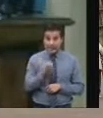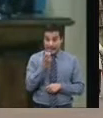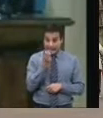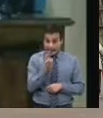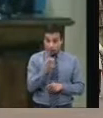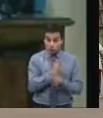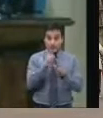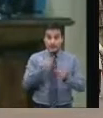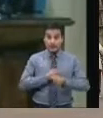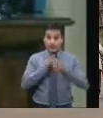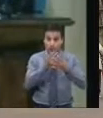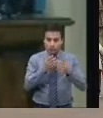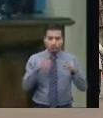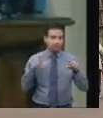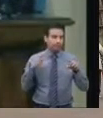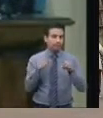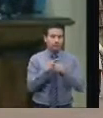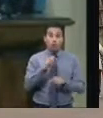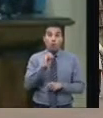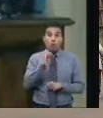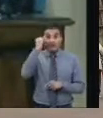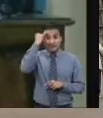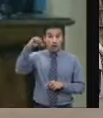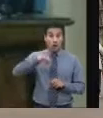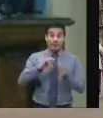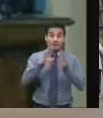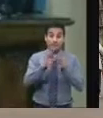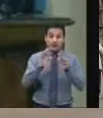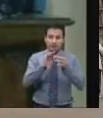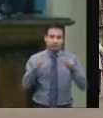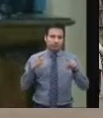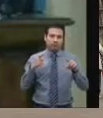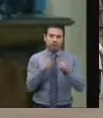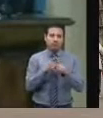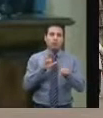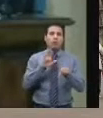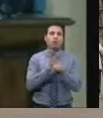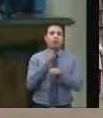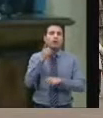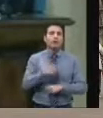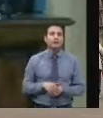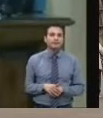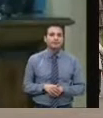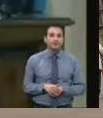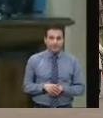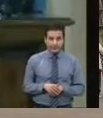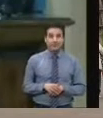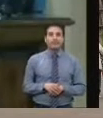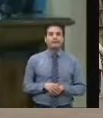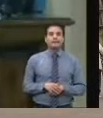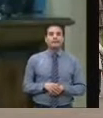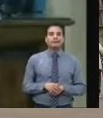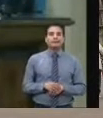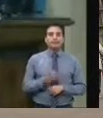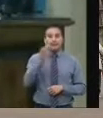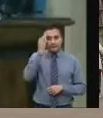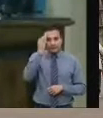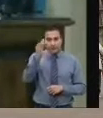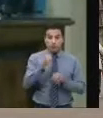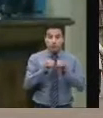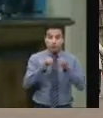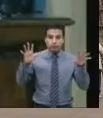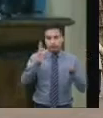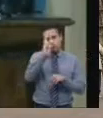de la espontaneidad por violar las reglas sobre propaganda electoral y los tiempos para su emisión y reporte en detrimento